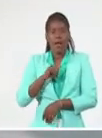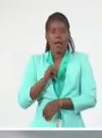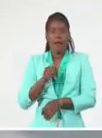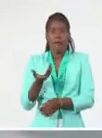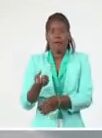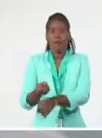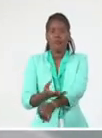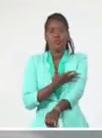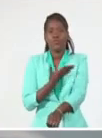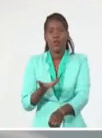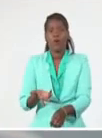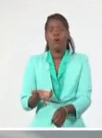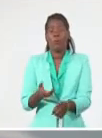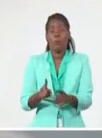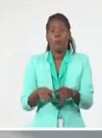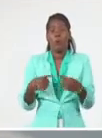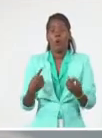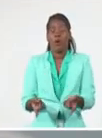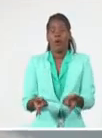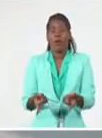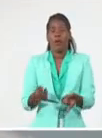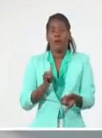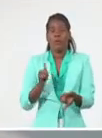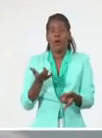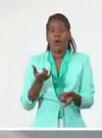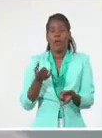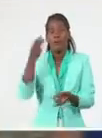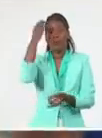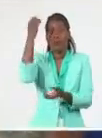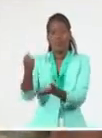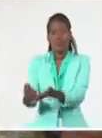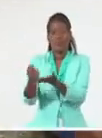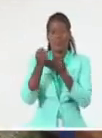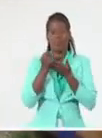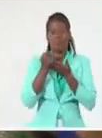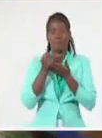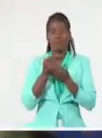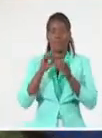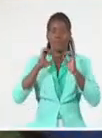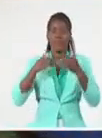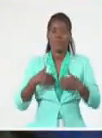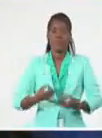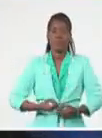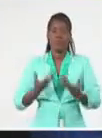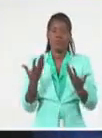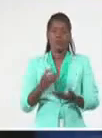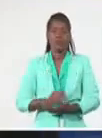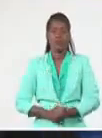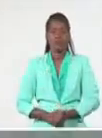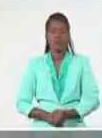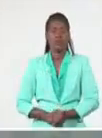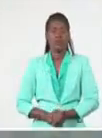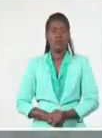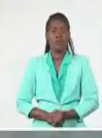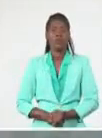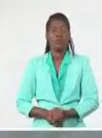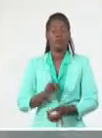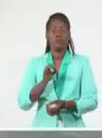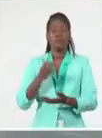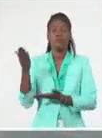parte indisoluble de esta de esta revolución las potencialidades para exportar productos y servicios y